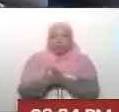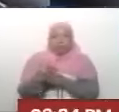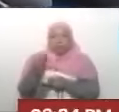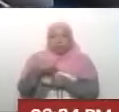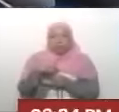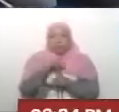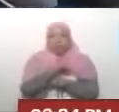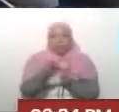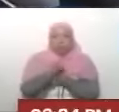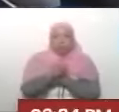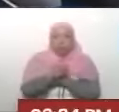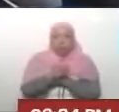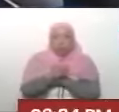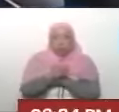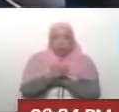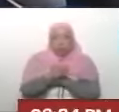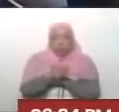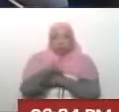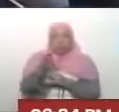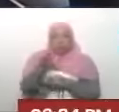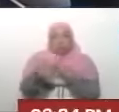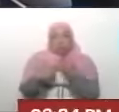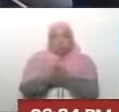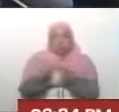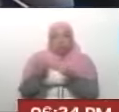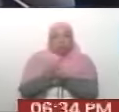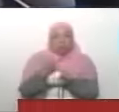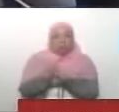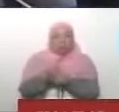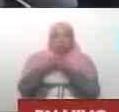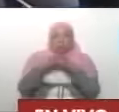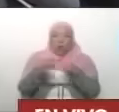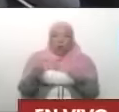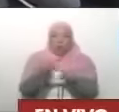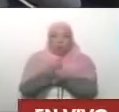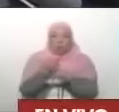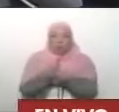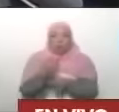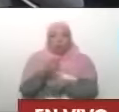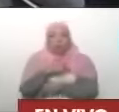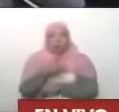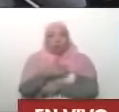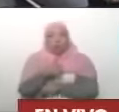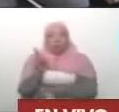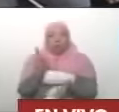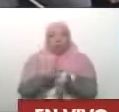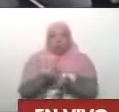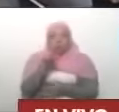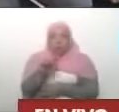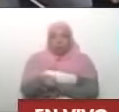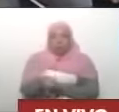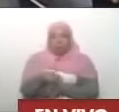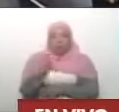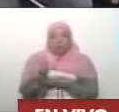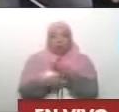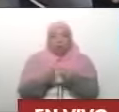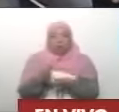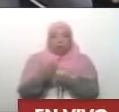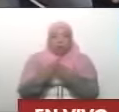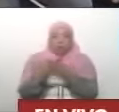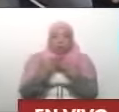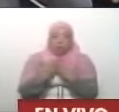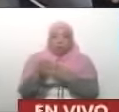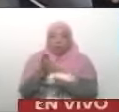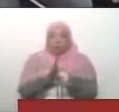centros culturales, dieron sus aportes y todo eso se sintetizó además con un